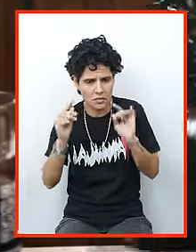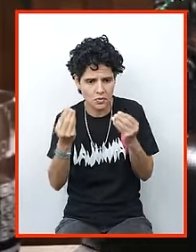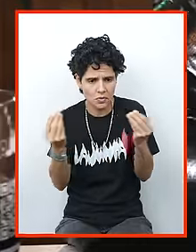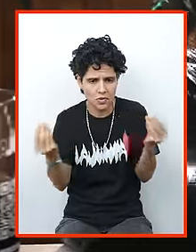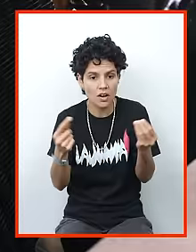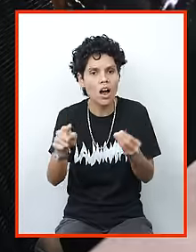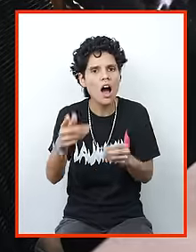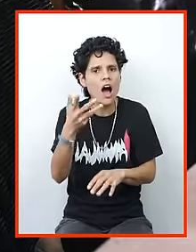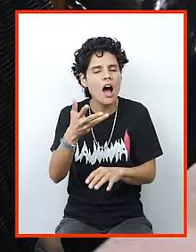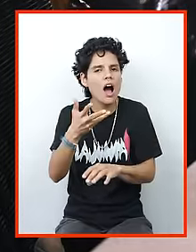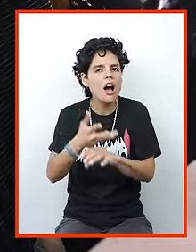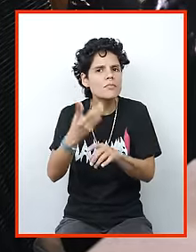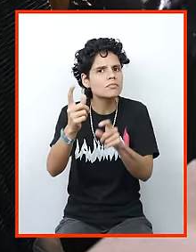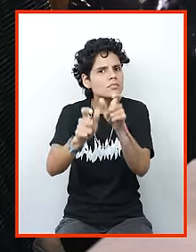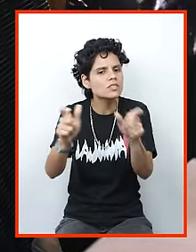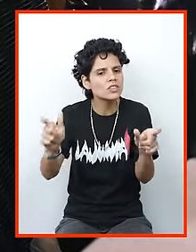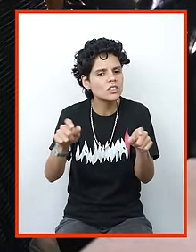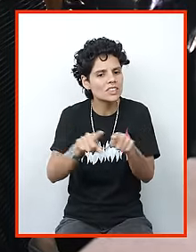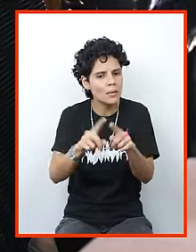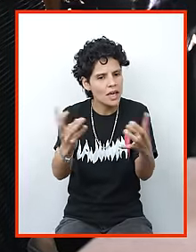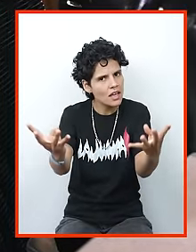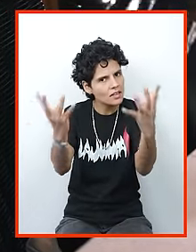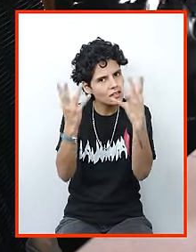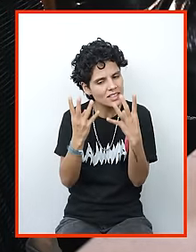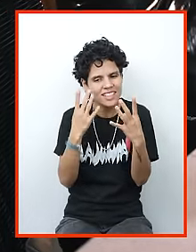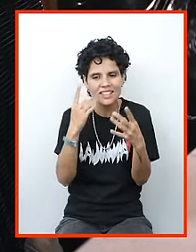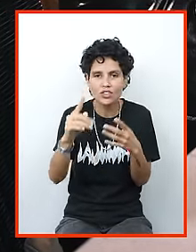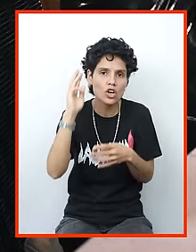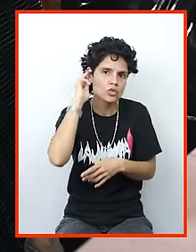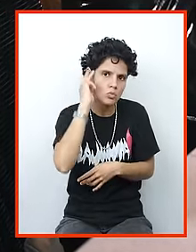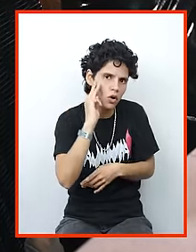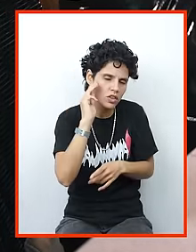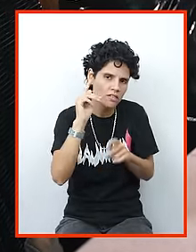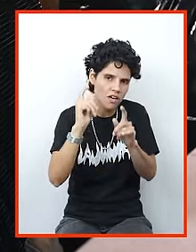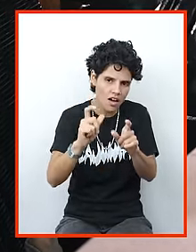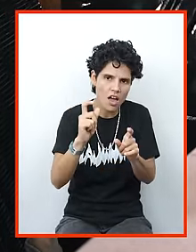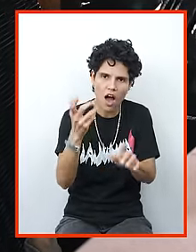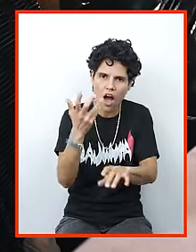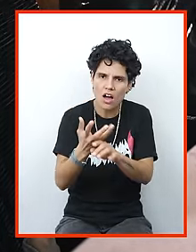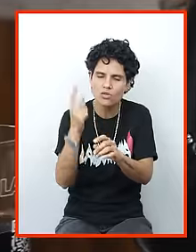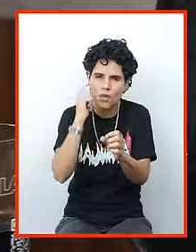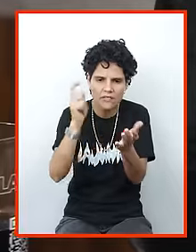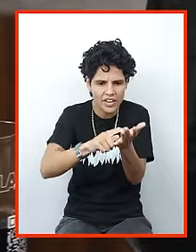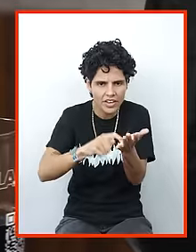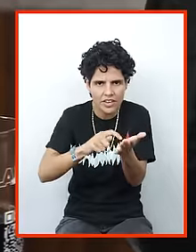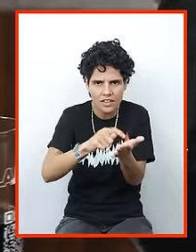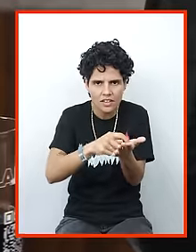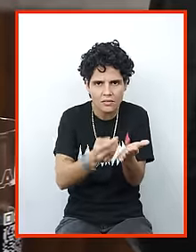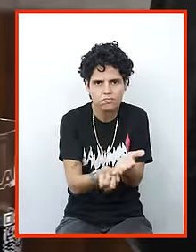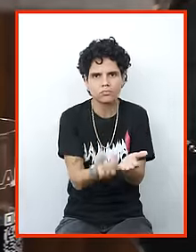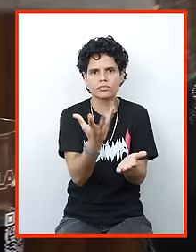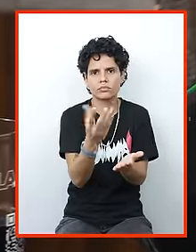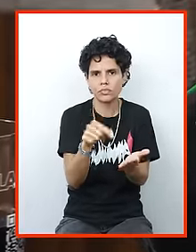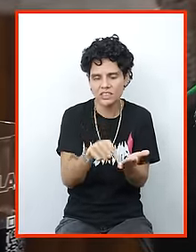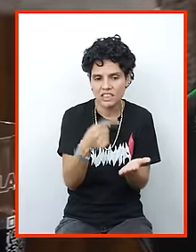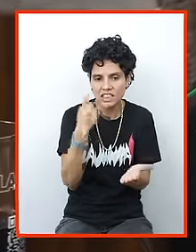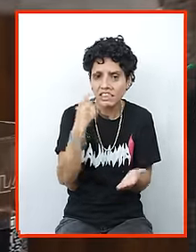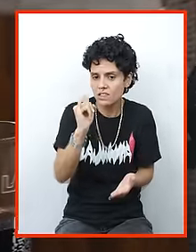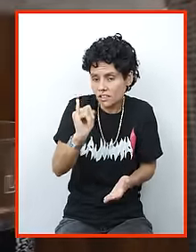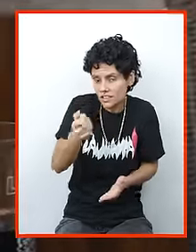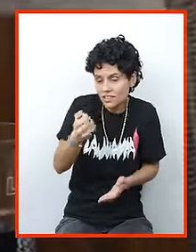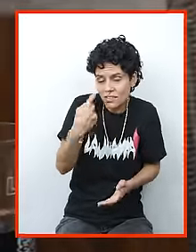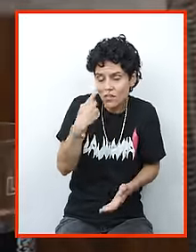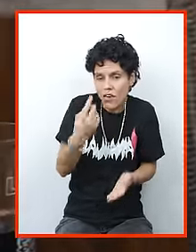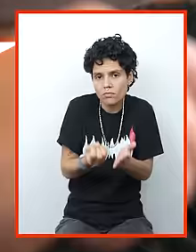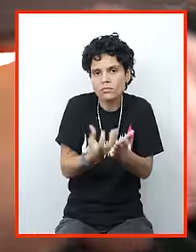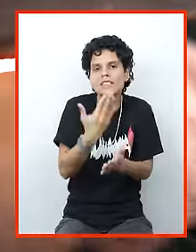harto, son bien fan igual. Allá tenés un buen grupo de... Sí. ¿Se manifiesta en Spotify o...? Sí. Cuando los oyentes, porque tú ahí